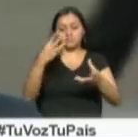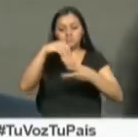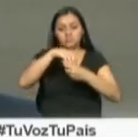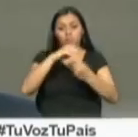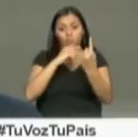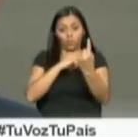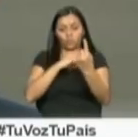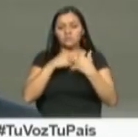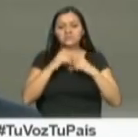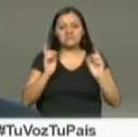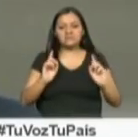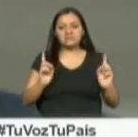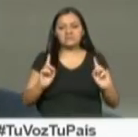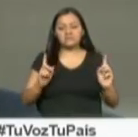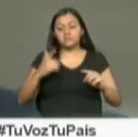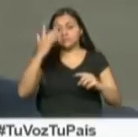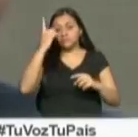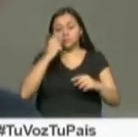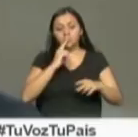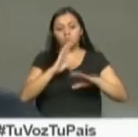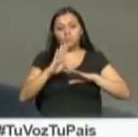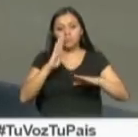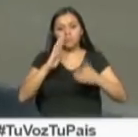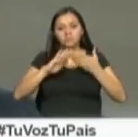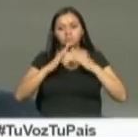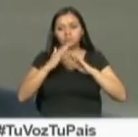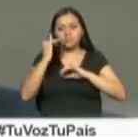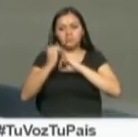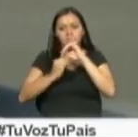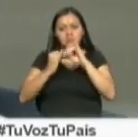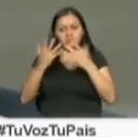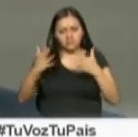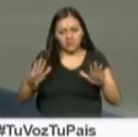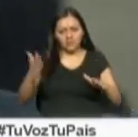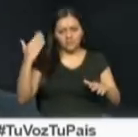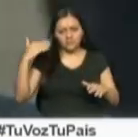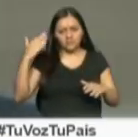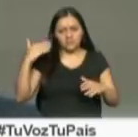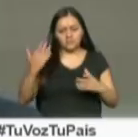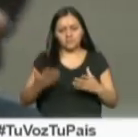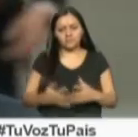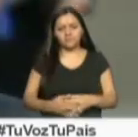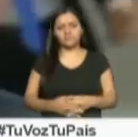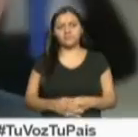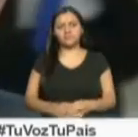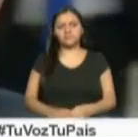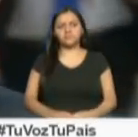teniendo en cuenta los compromisos que se han hecho por la comunidad internacional.